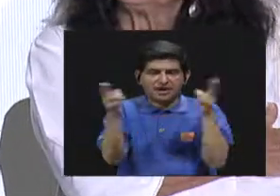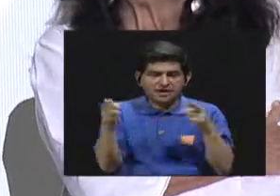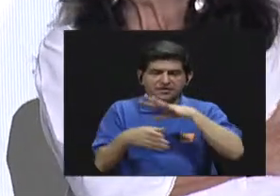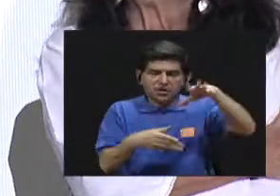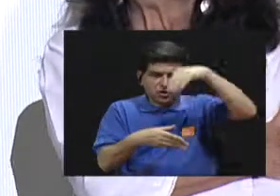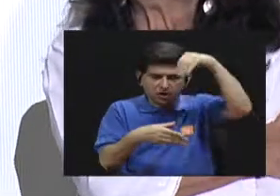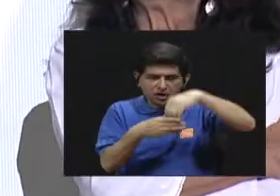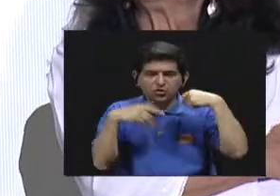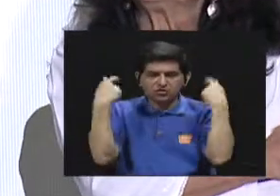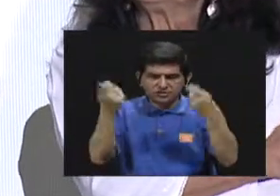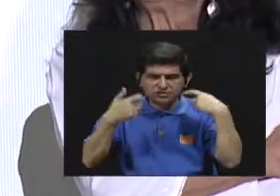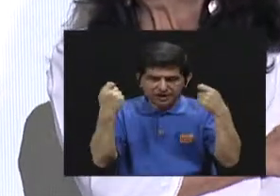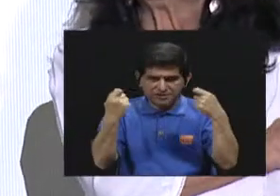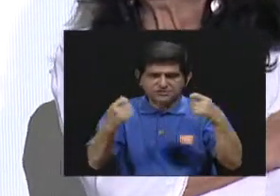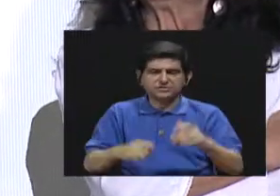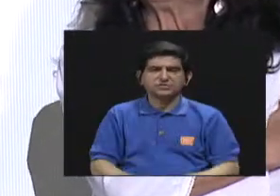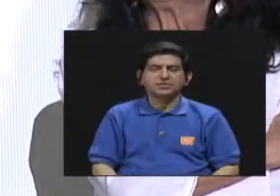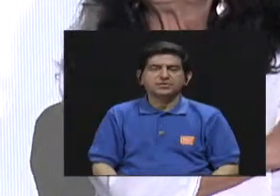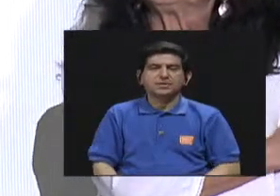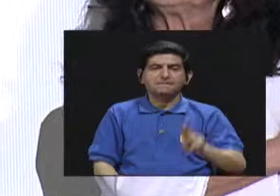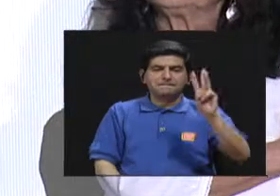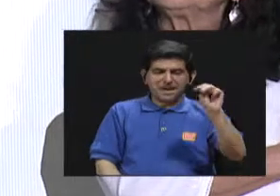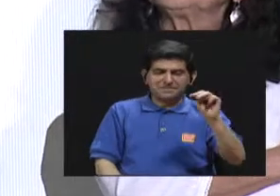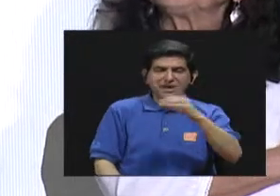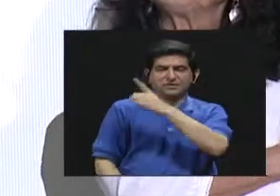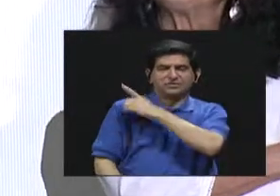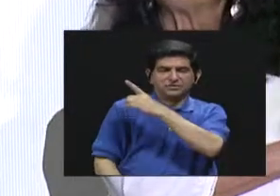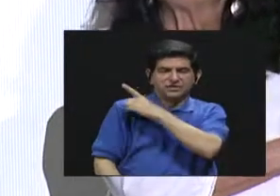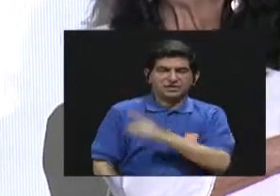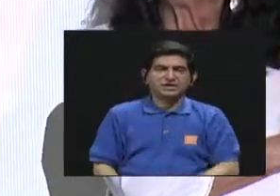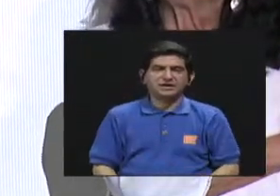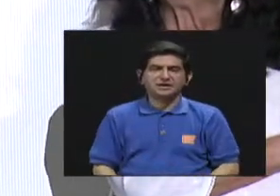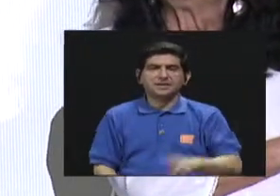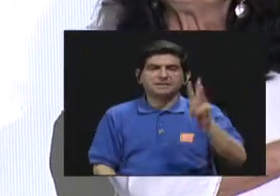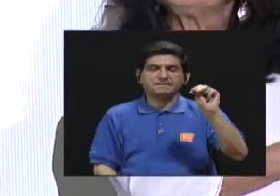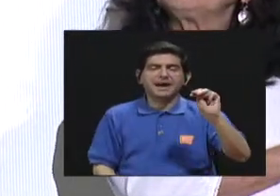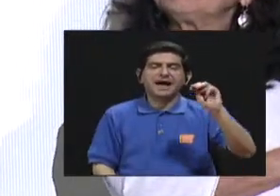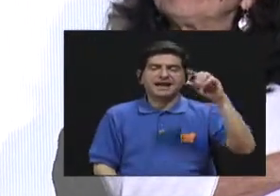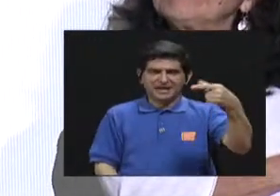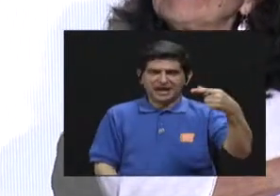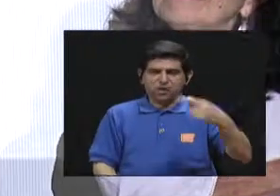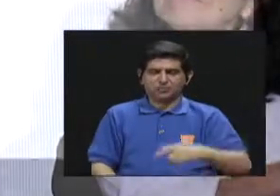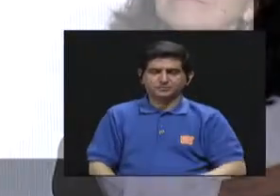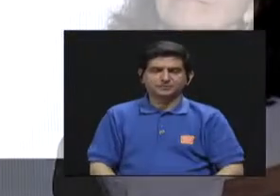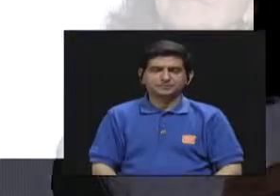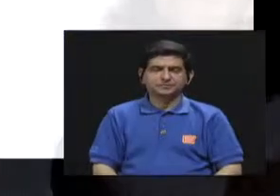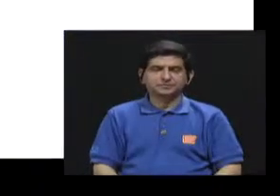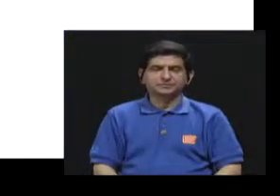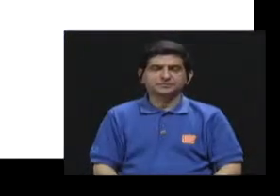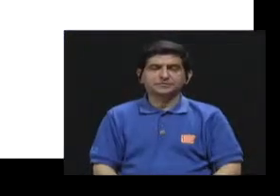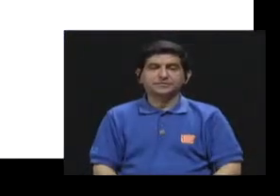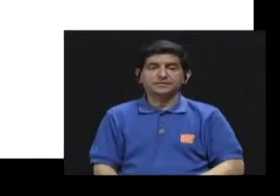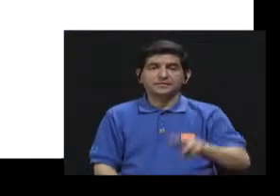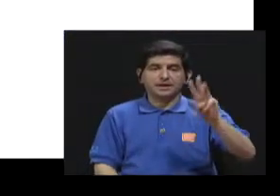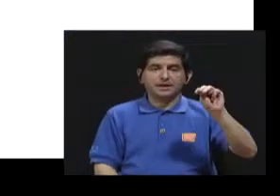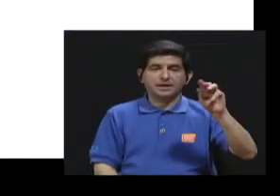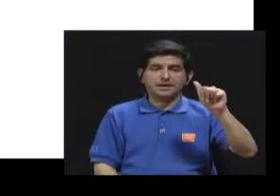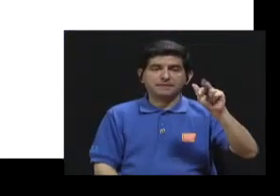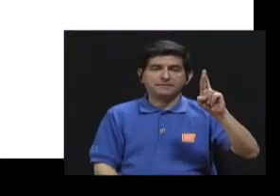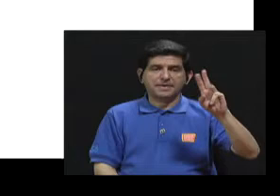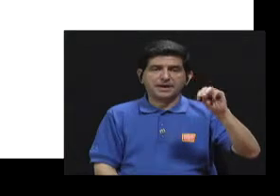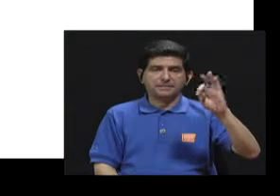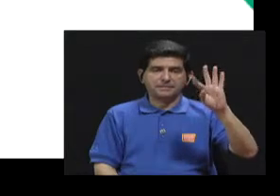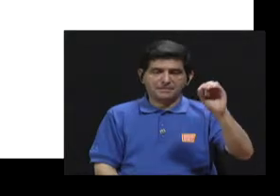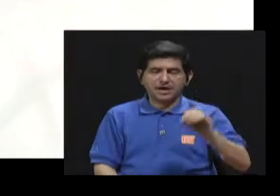en contexto del festival. Marmato, dirigida por Marc Grieco. Marmato se exhibió en la Sala